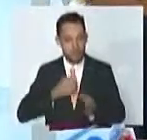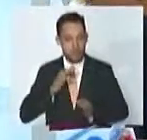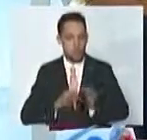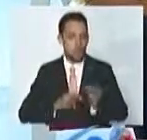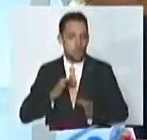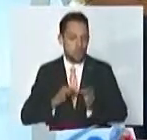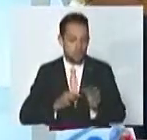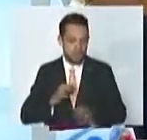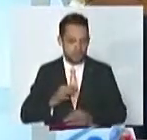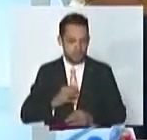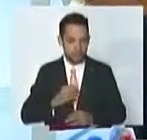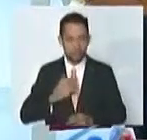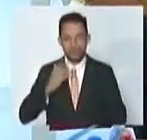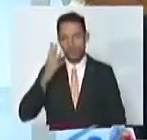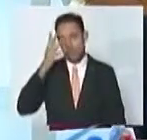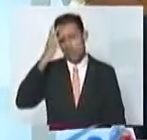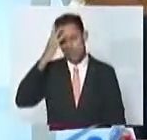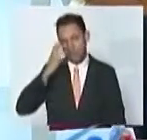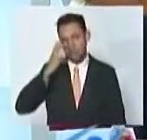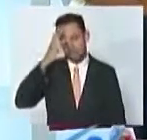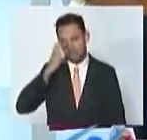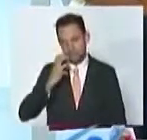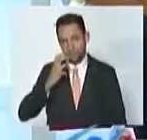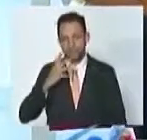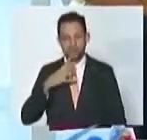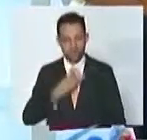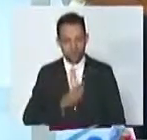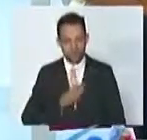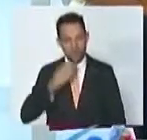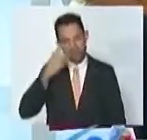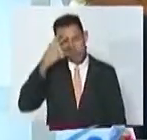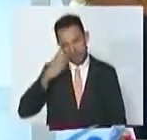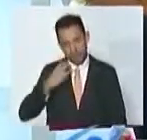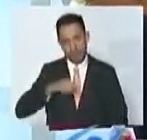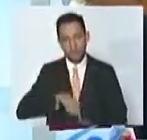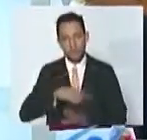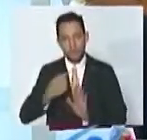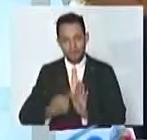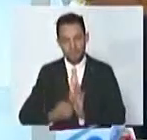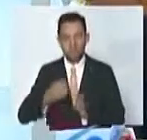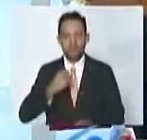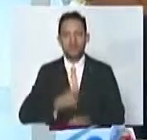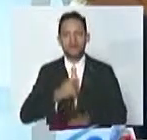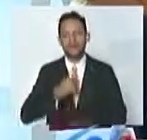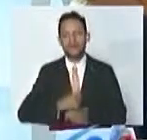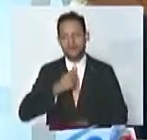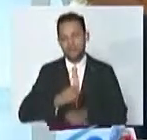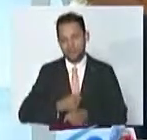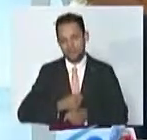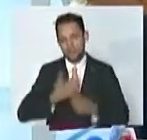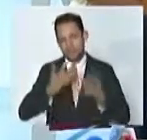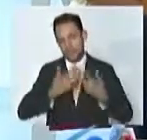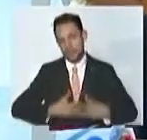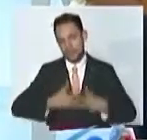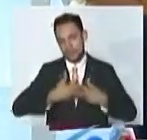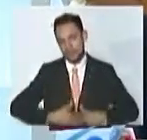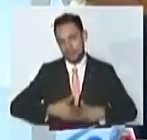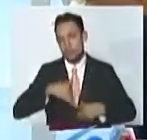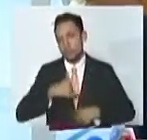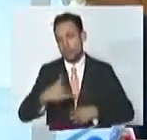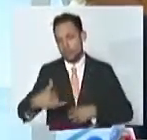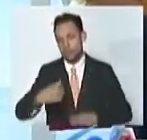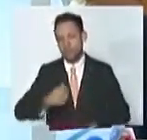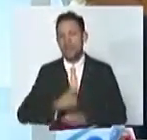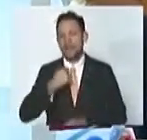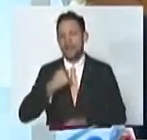los exámenes de audición, tenemos que hablar de la parte laboral. Y ahí hay otra cosa